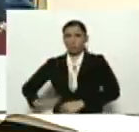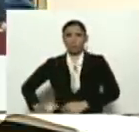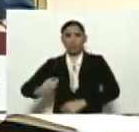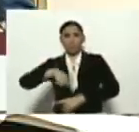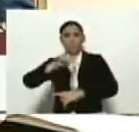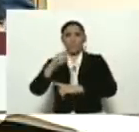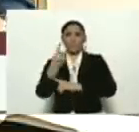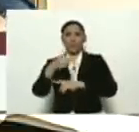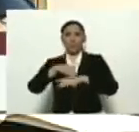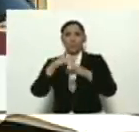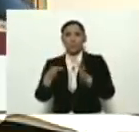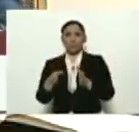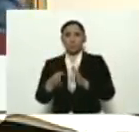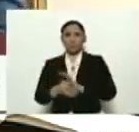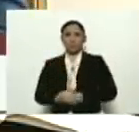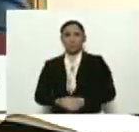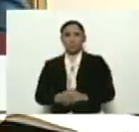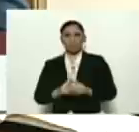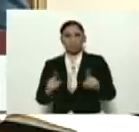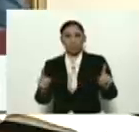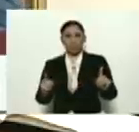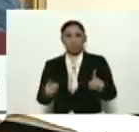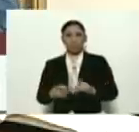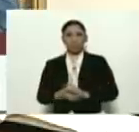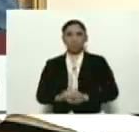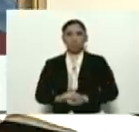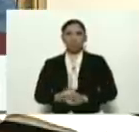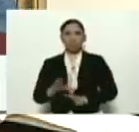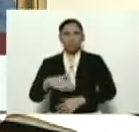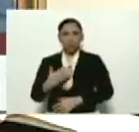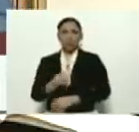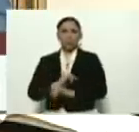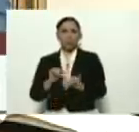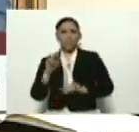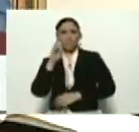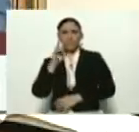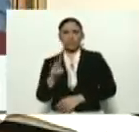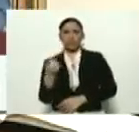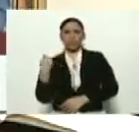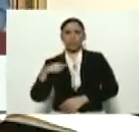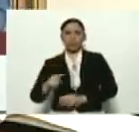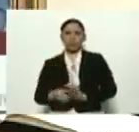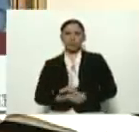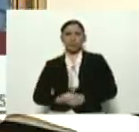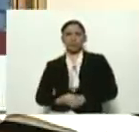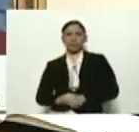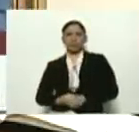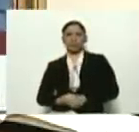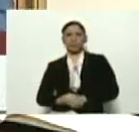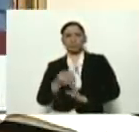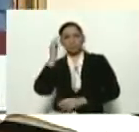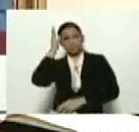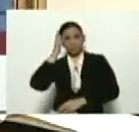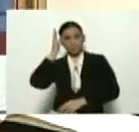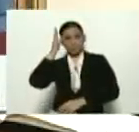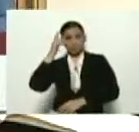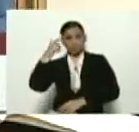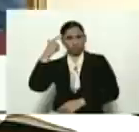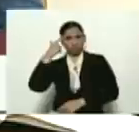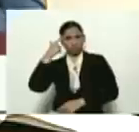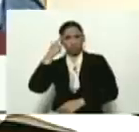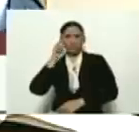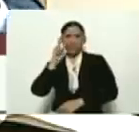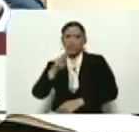ministros para que podamos ya visualizar, tener la concepción, la